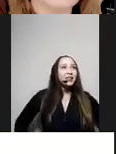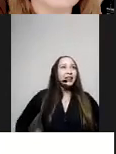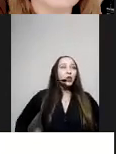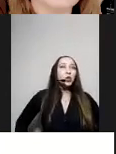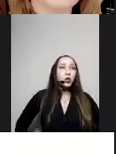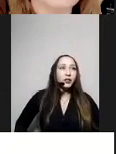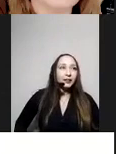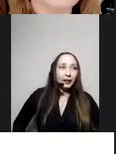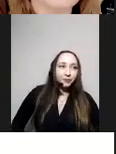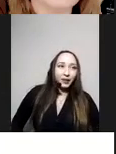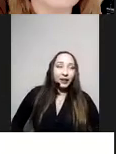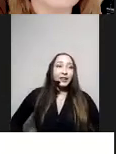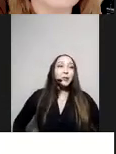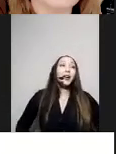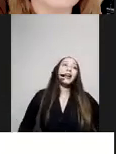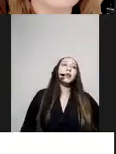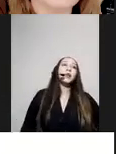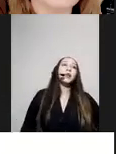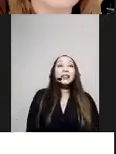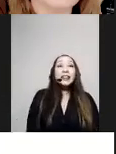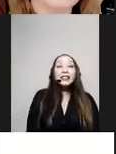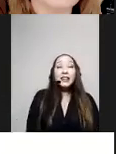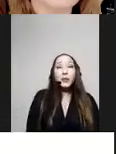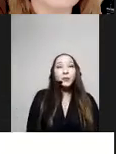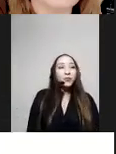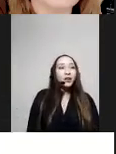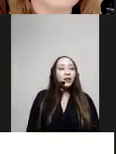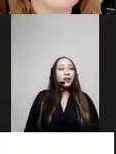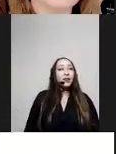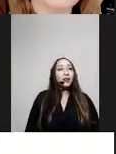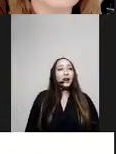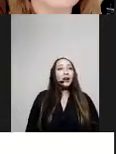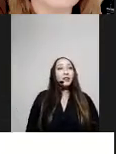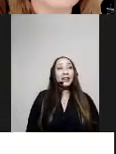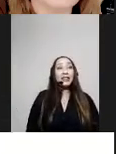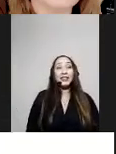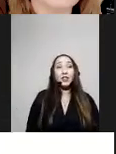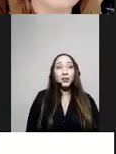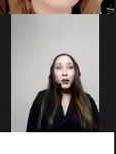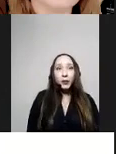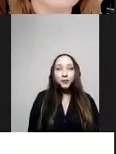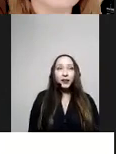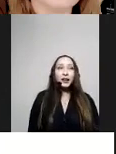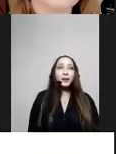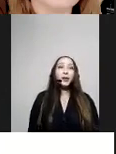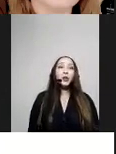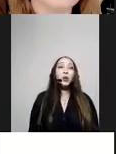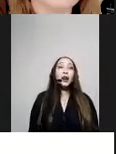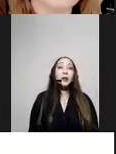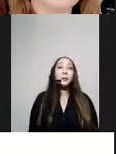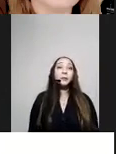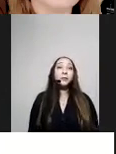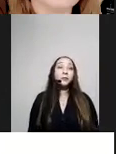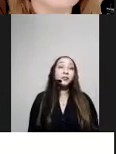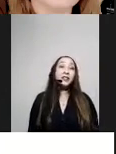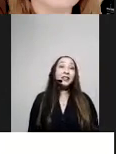Pero bueno, el mindfulness en la cultura occidental. Sabemos que el budismo y sus técnicas llegaron a finales del siglo XIX,